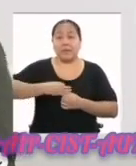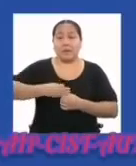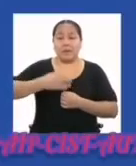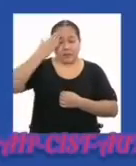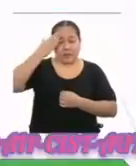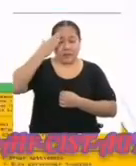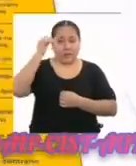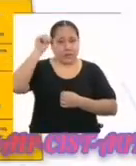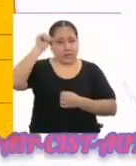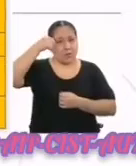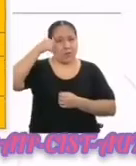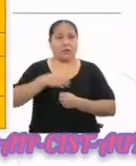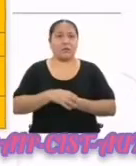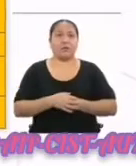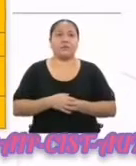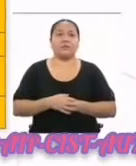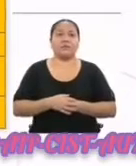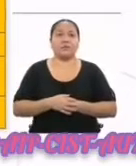mano.